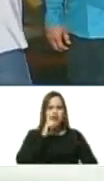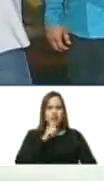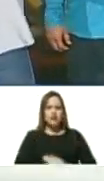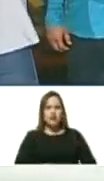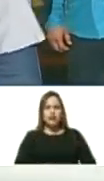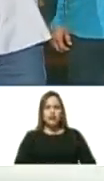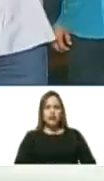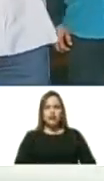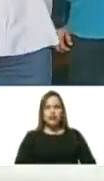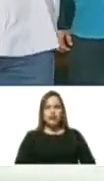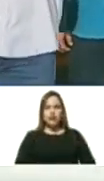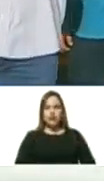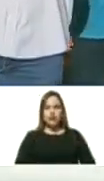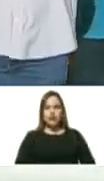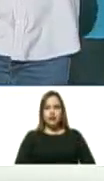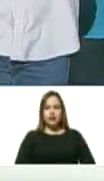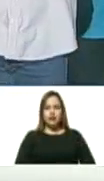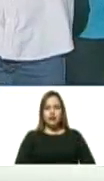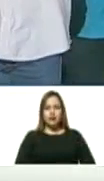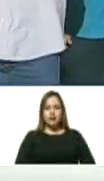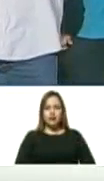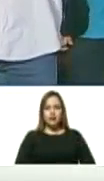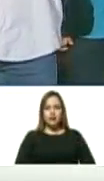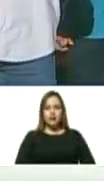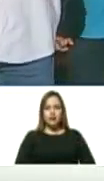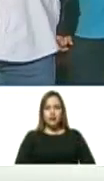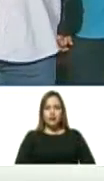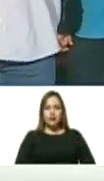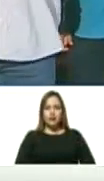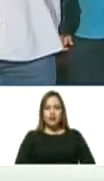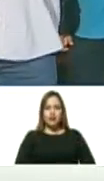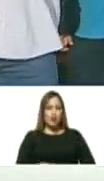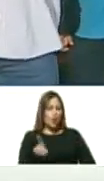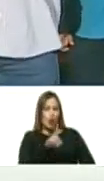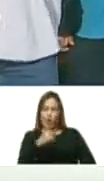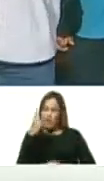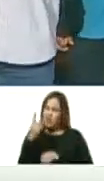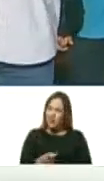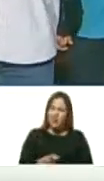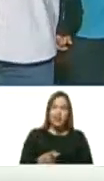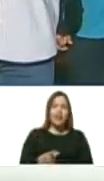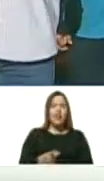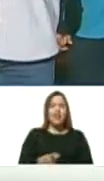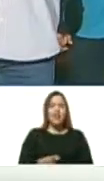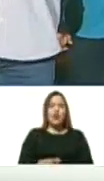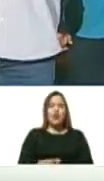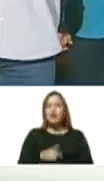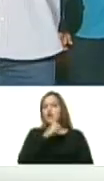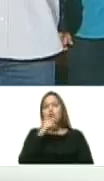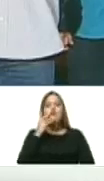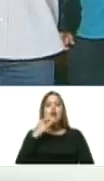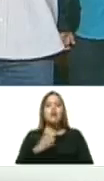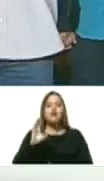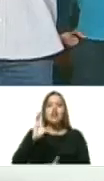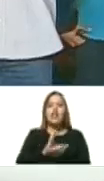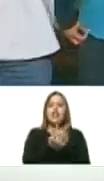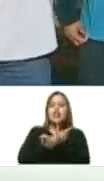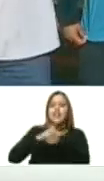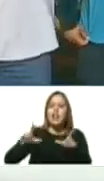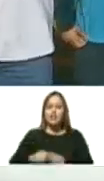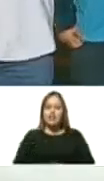Ciudad Colonial. No, tiene que ser un nombre Ciudad Libertad, Ciudad Liberación,